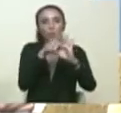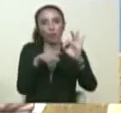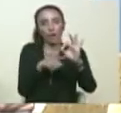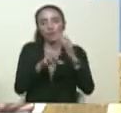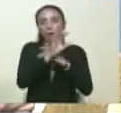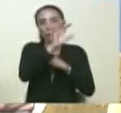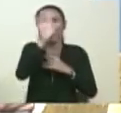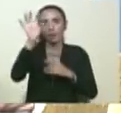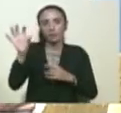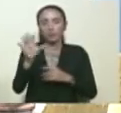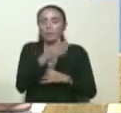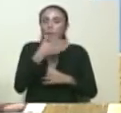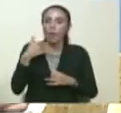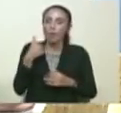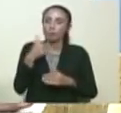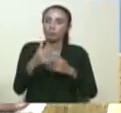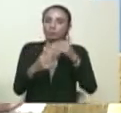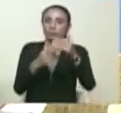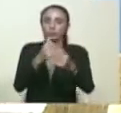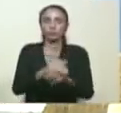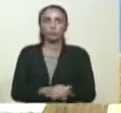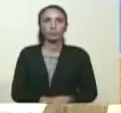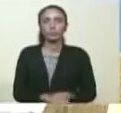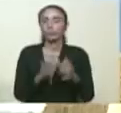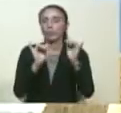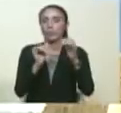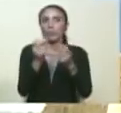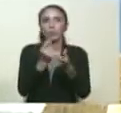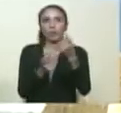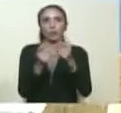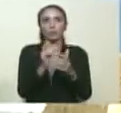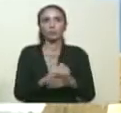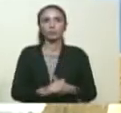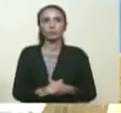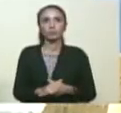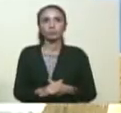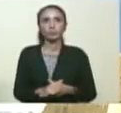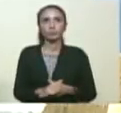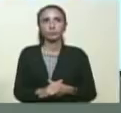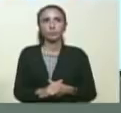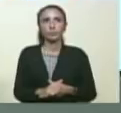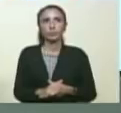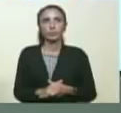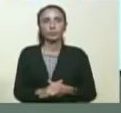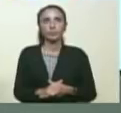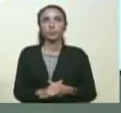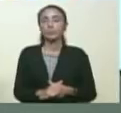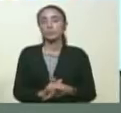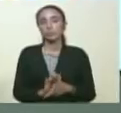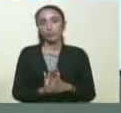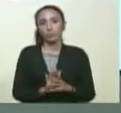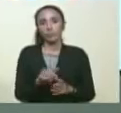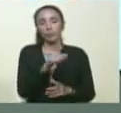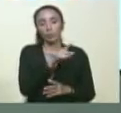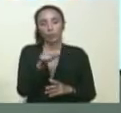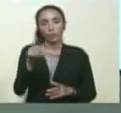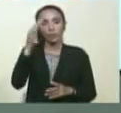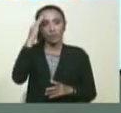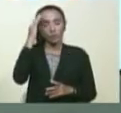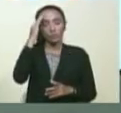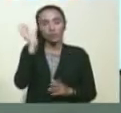para el fortalecimiento de ese mismo fondo. ¿Qué más quieren, pues? Yo sé que muchos de ustedes tienen sus granjas ya, están